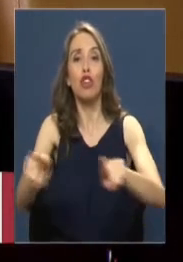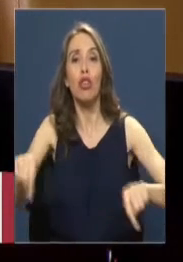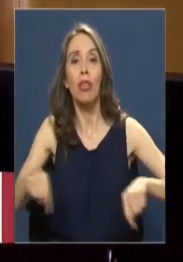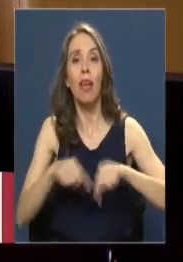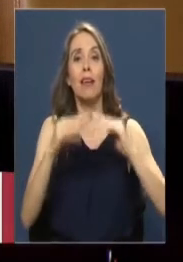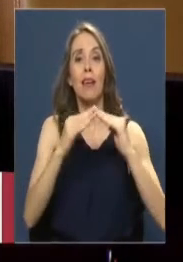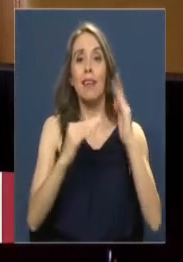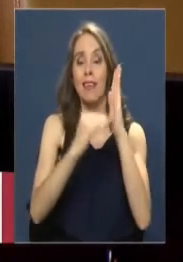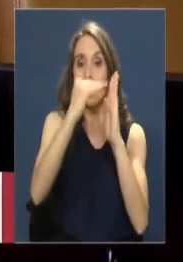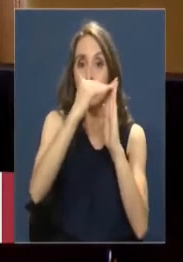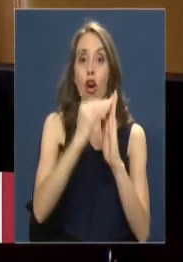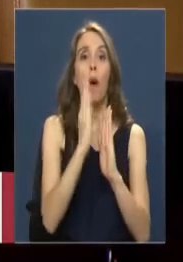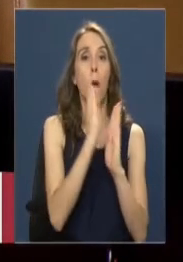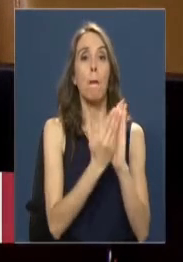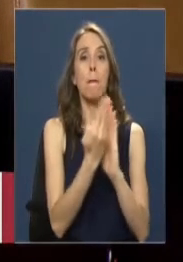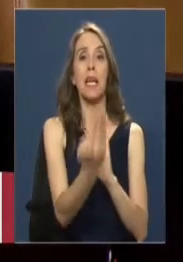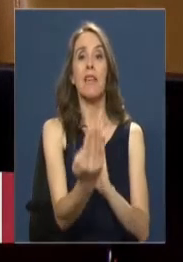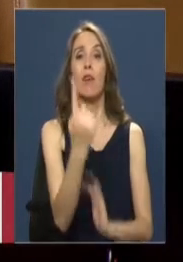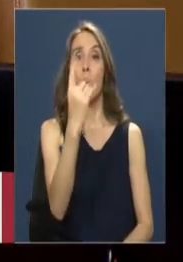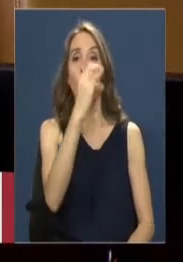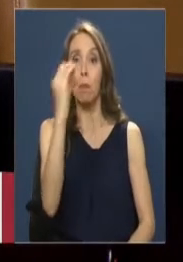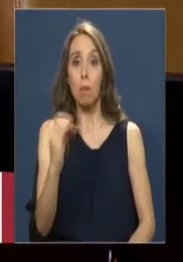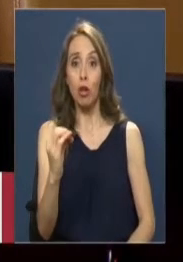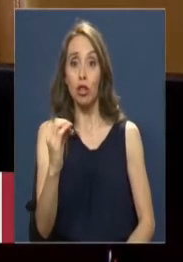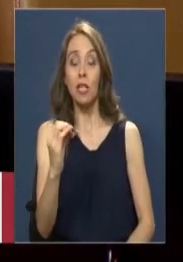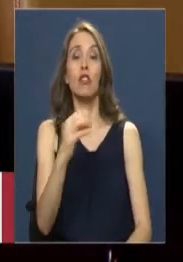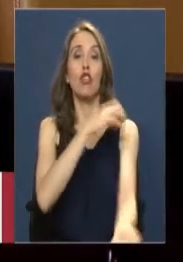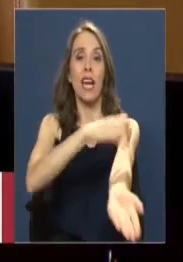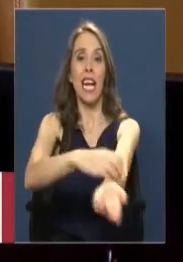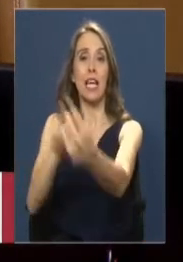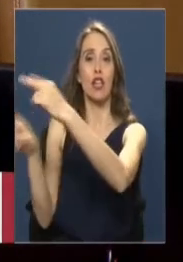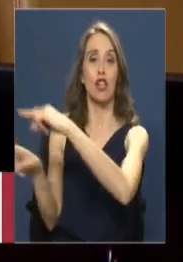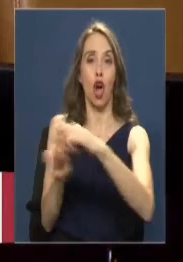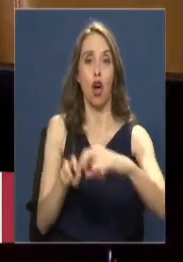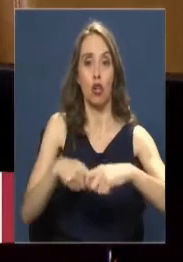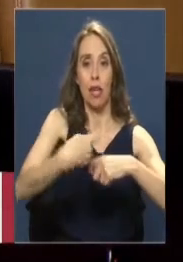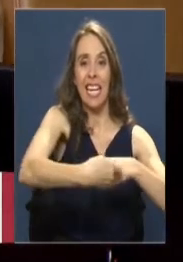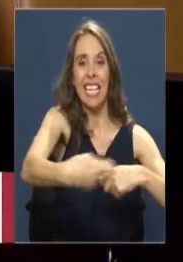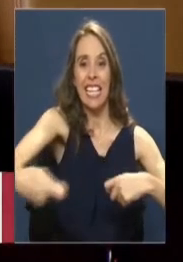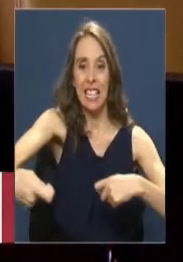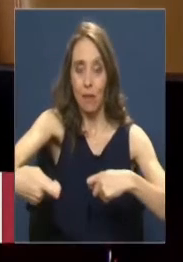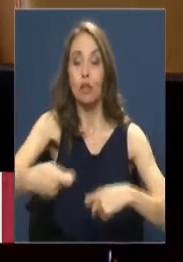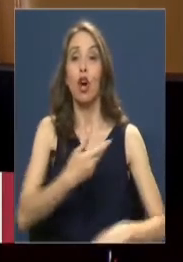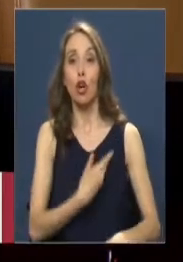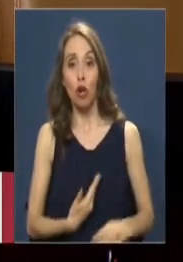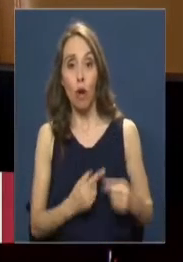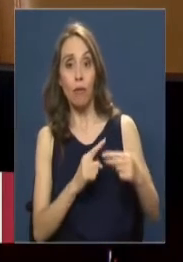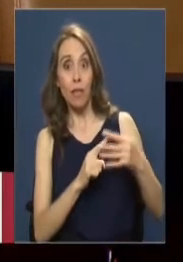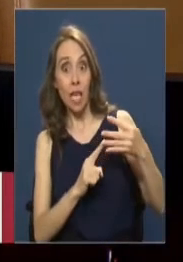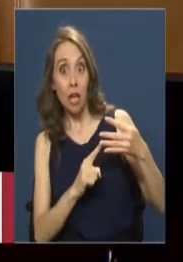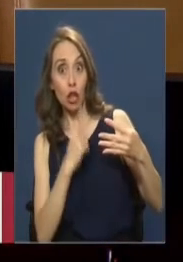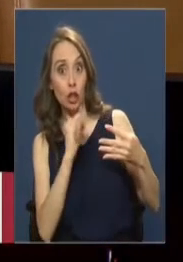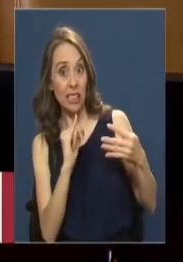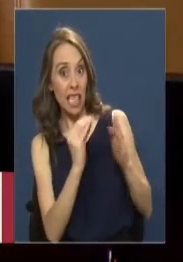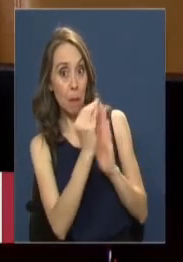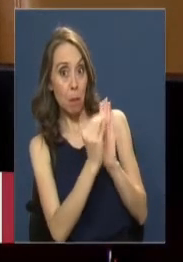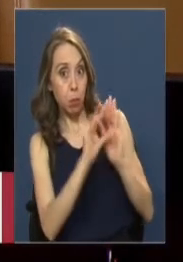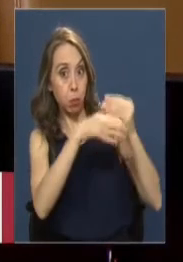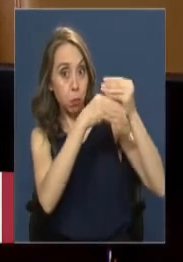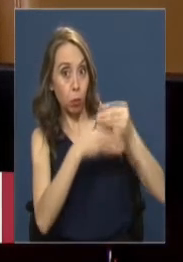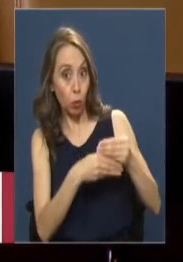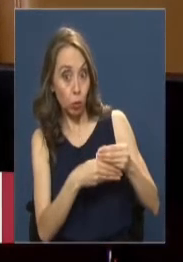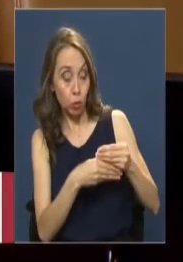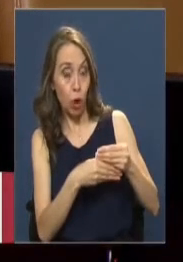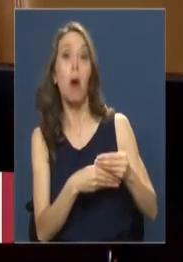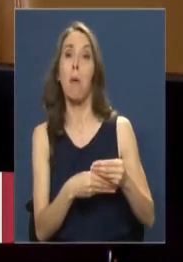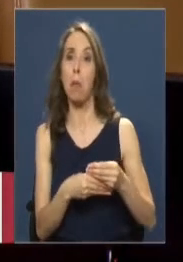beneficio para las regiones, el 1% de la inversión. El gobierno consiguió con esas compensaciones una exigua mayoría